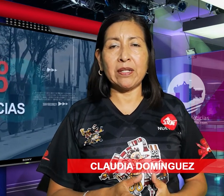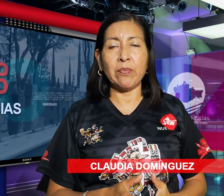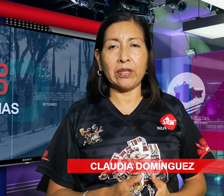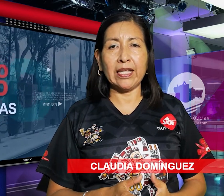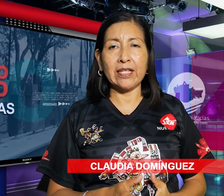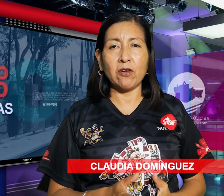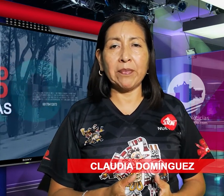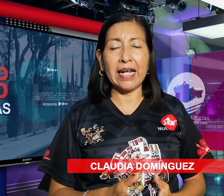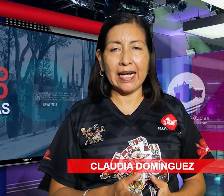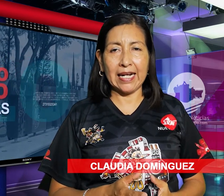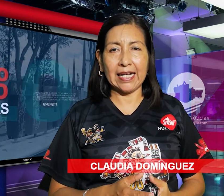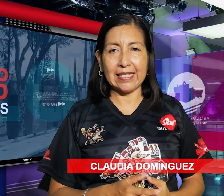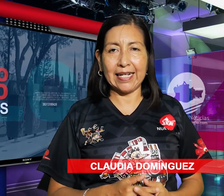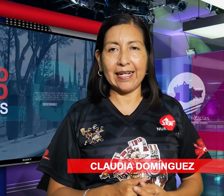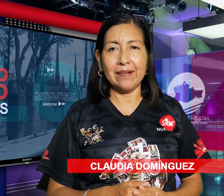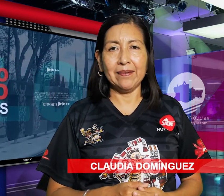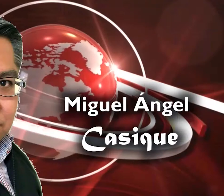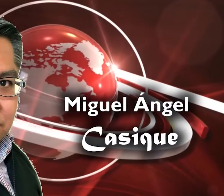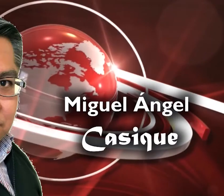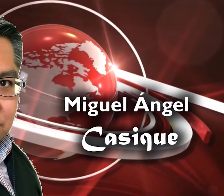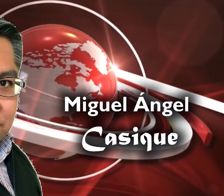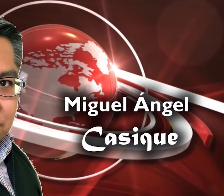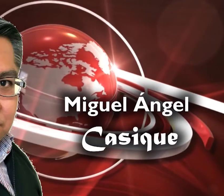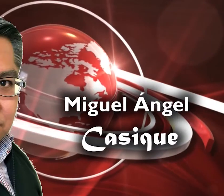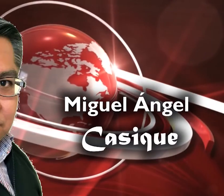diarios más importantes con Miguel Ángel Cacique.